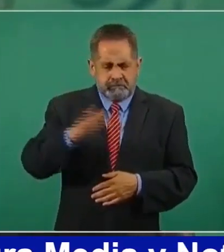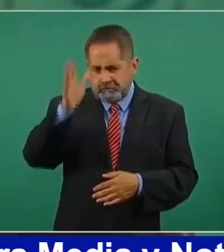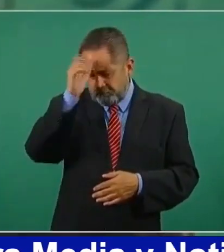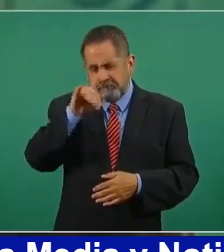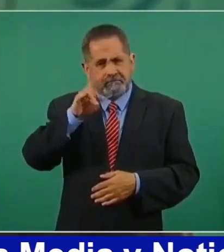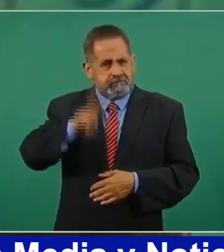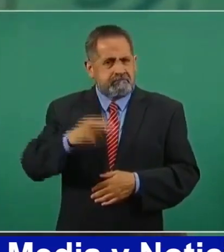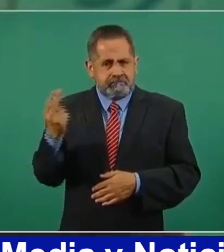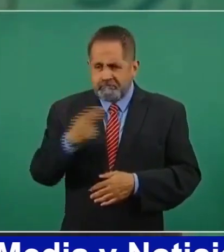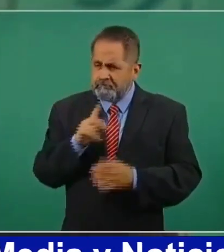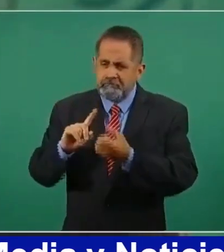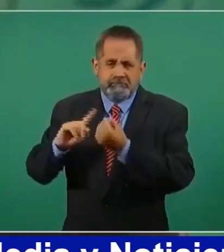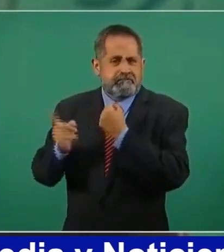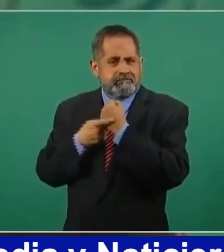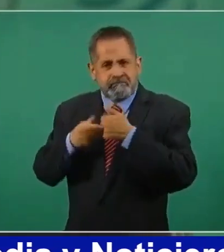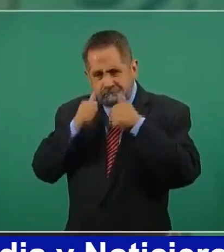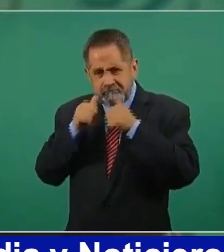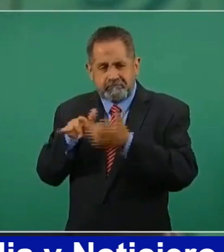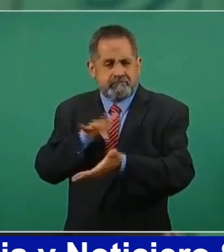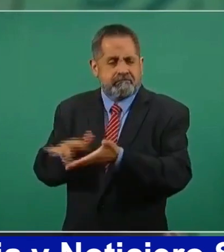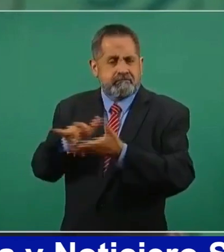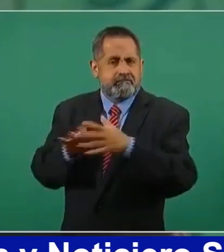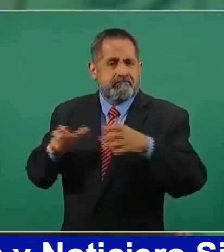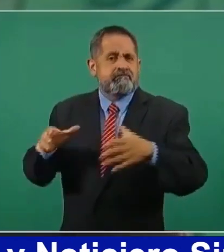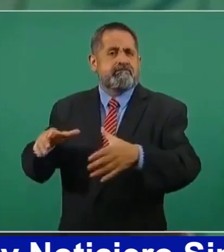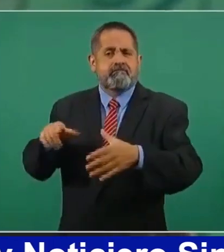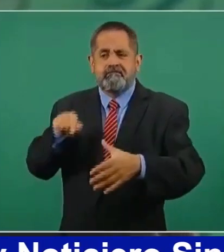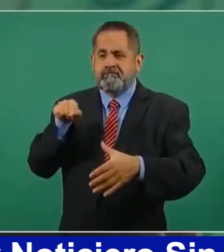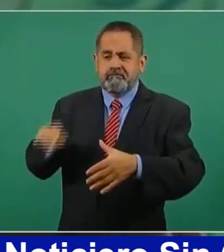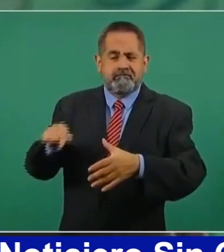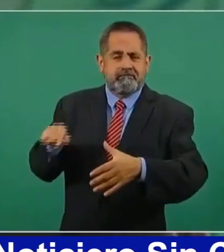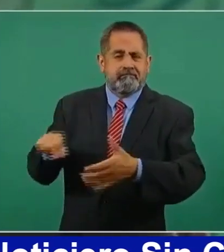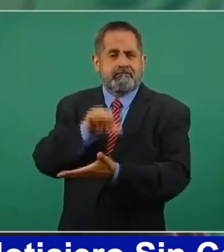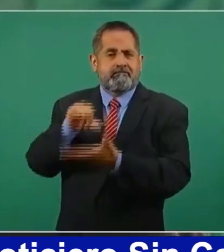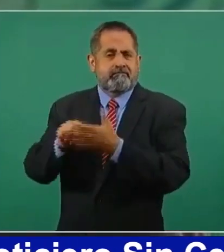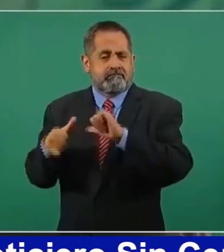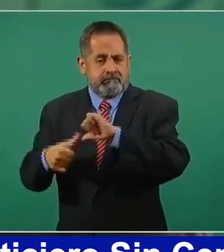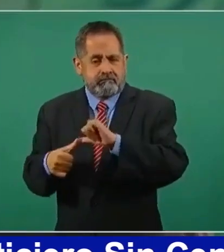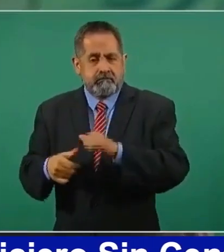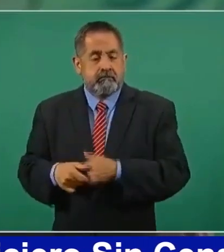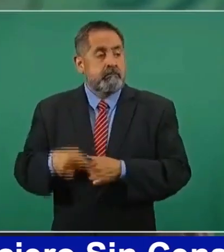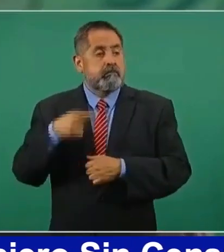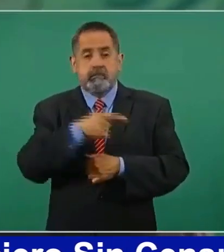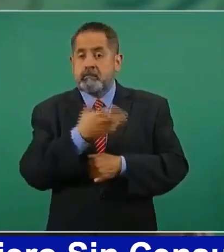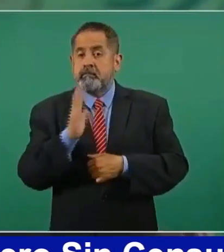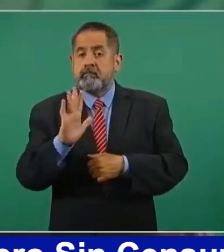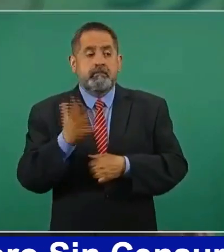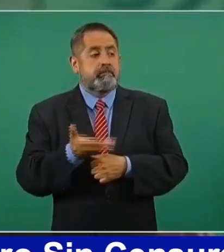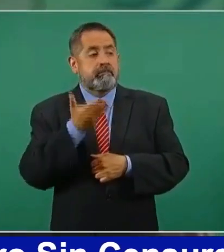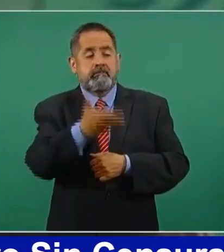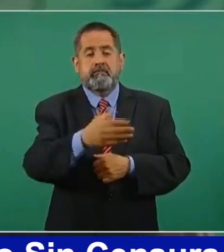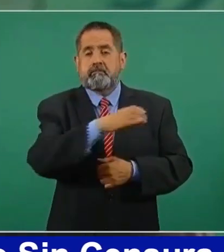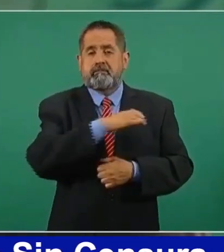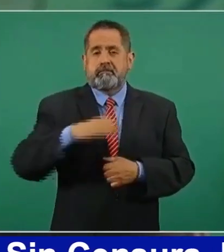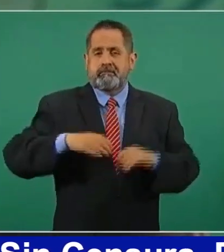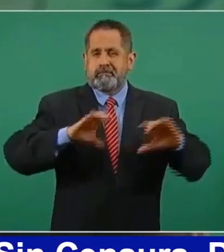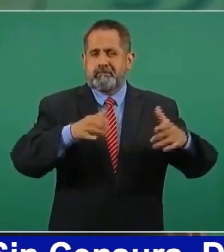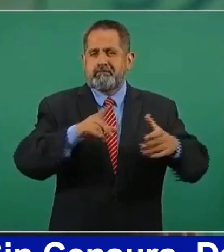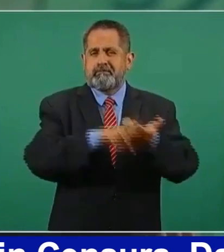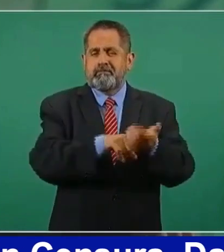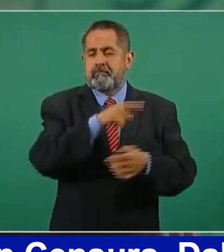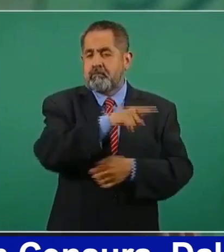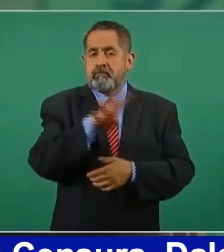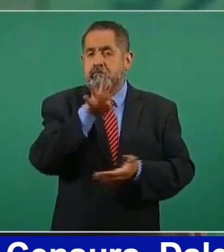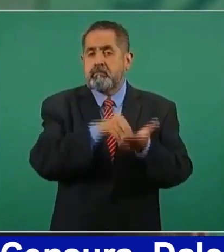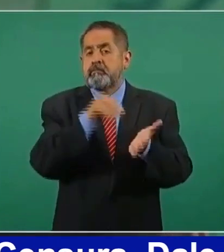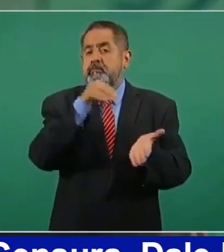es necesario apoyar a Centroamérica, está solicitando al Congreso que se aprueben 4,000